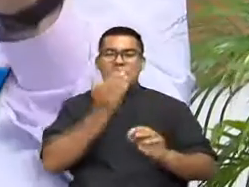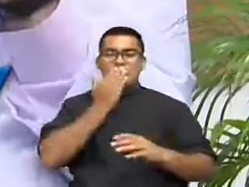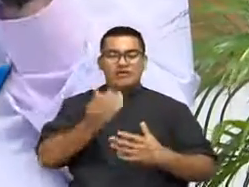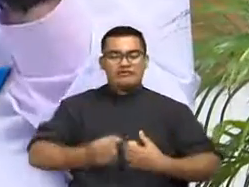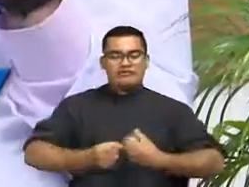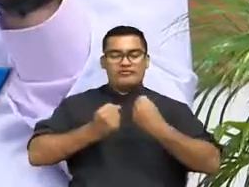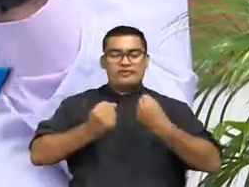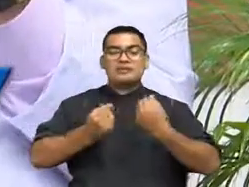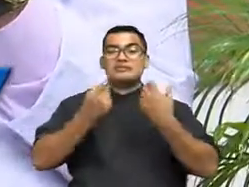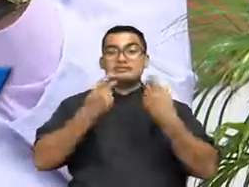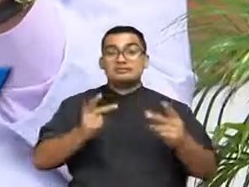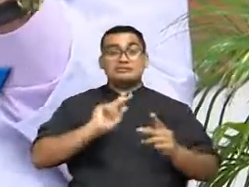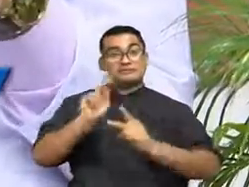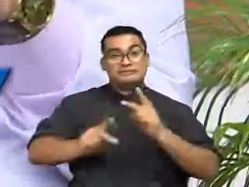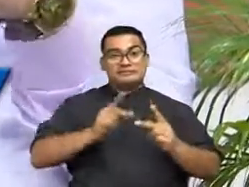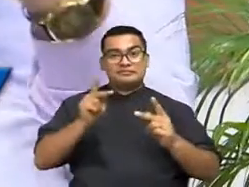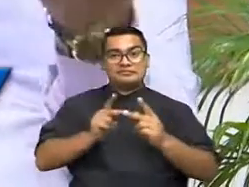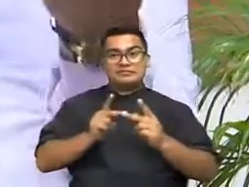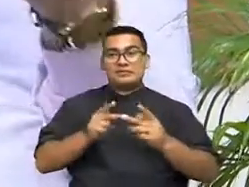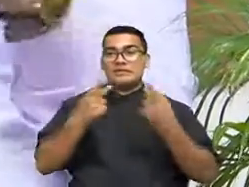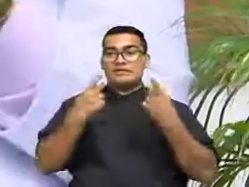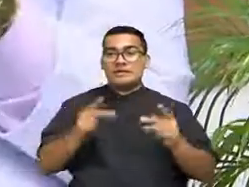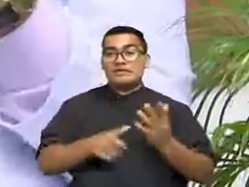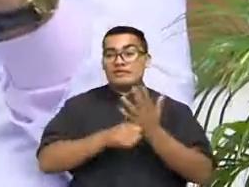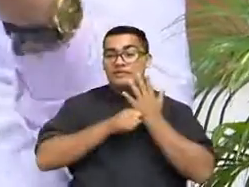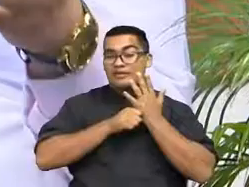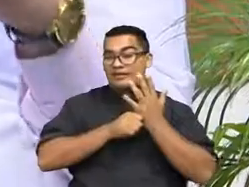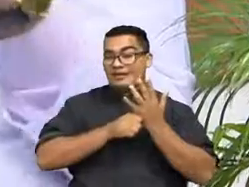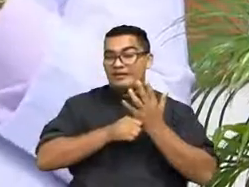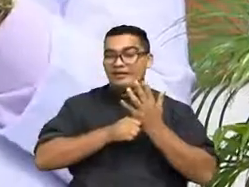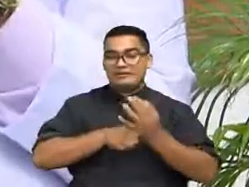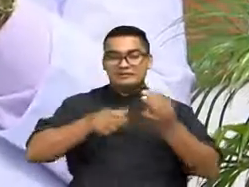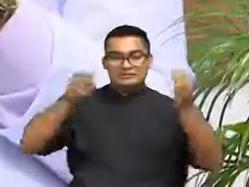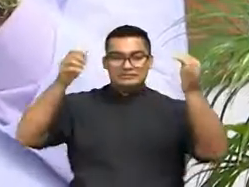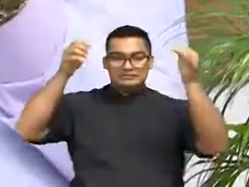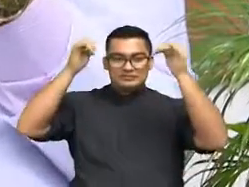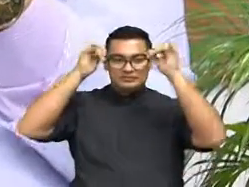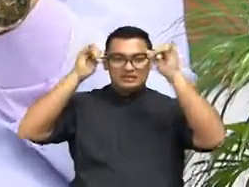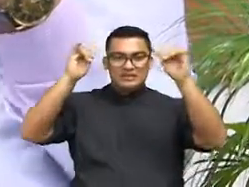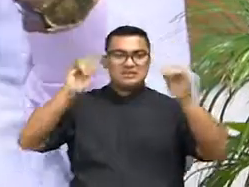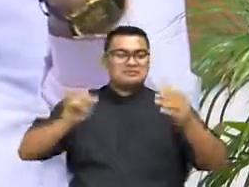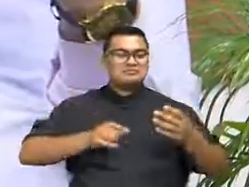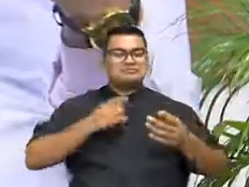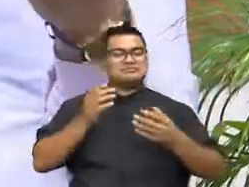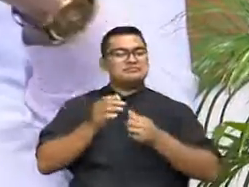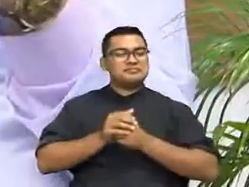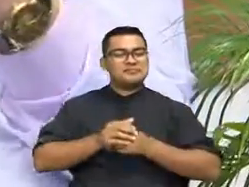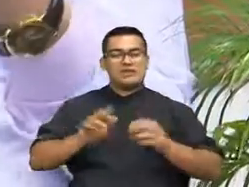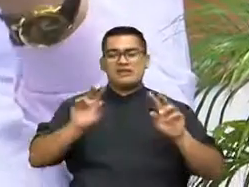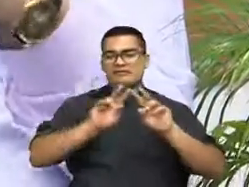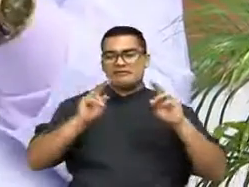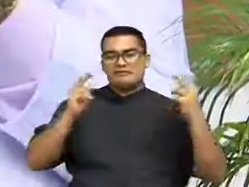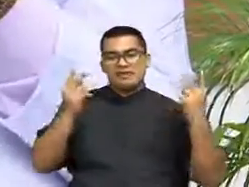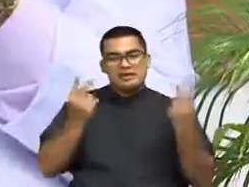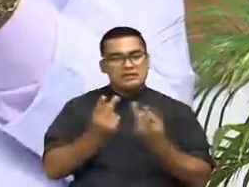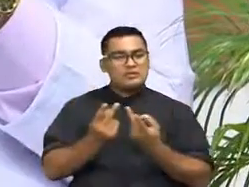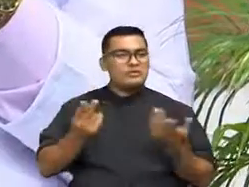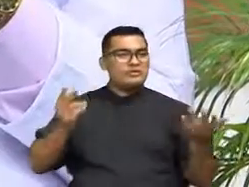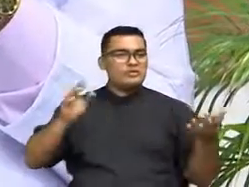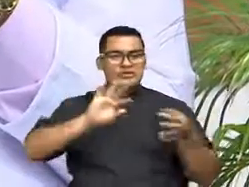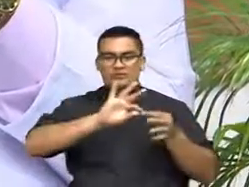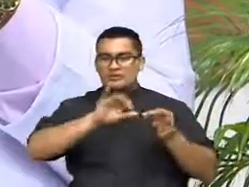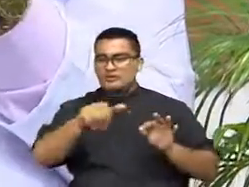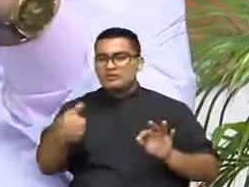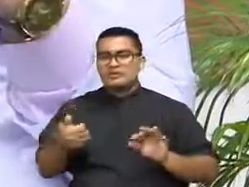porque es por excelencia, pero ahí tenemos las carnes, las diferentes carnes, tenemos las diferentes verduras, legumbres, que también llegan a